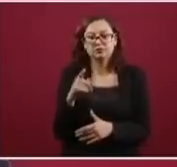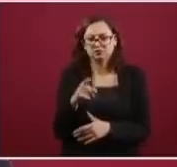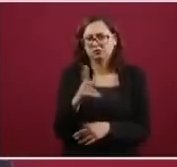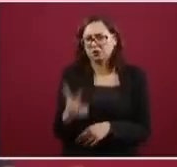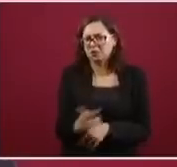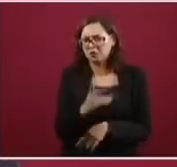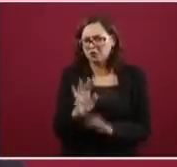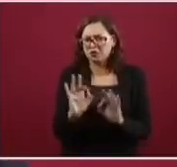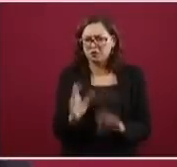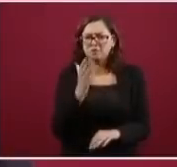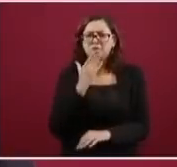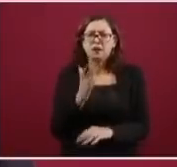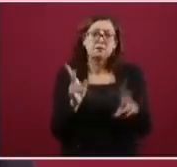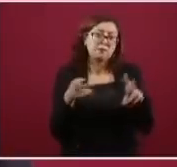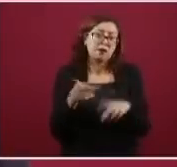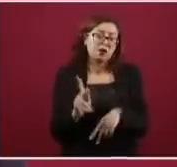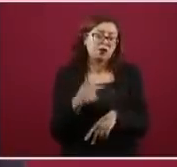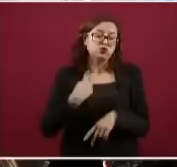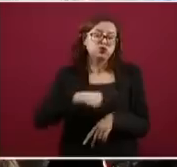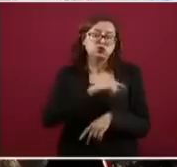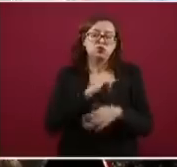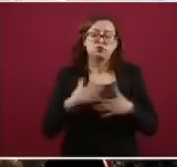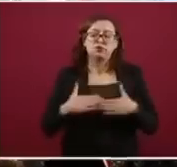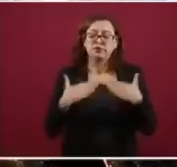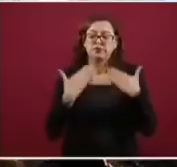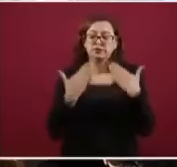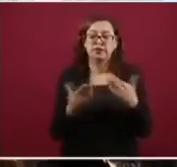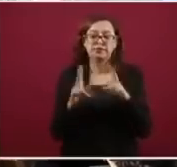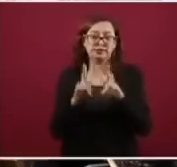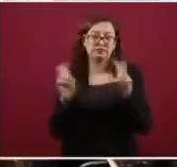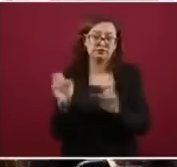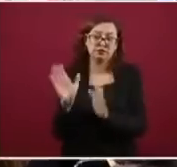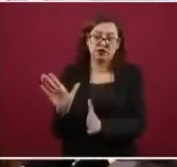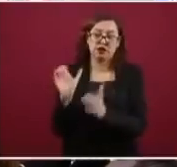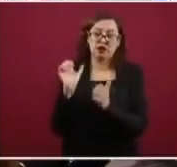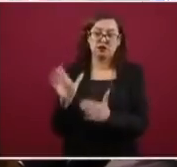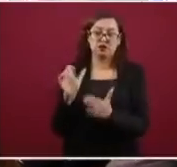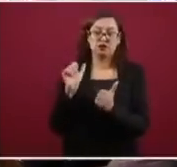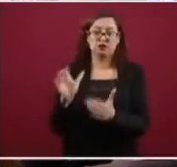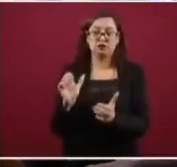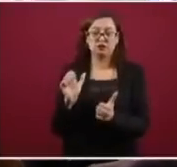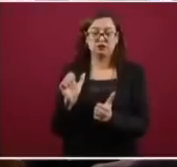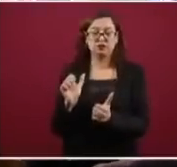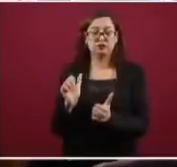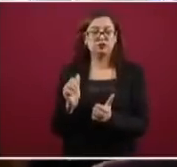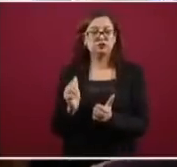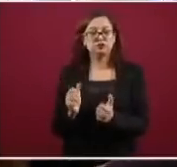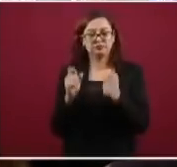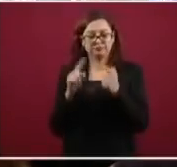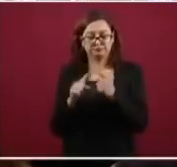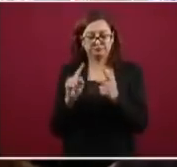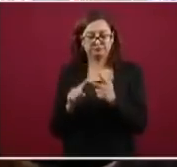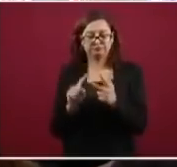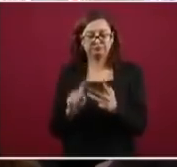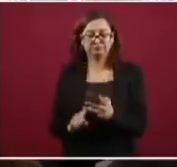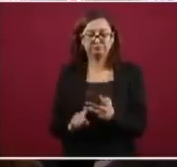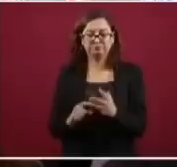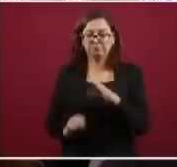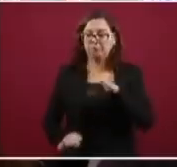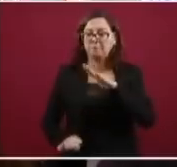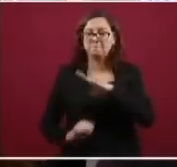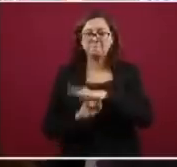pregunta la recaudación la recaudación adicional tiene tres principios sobre lo que nosotros estamos construyendo